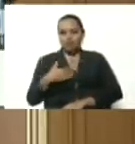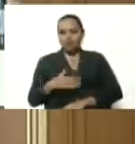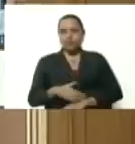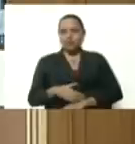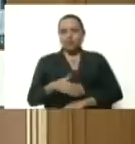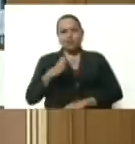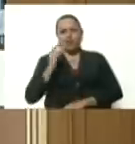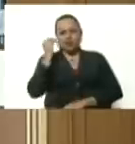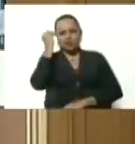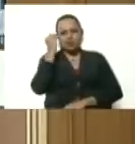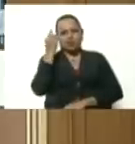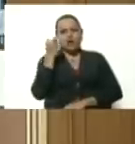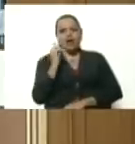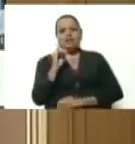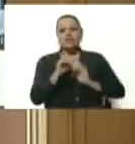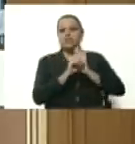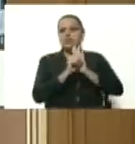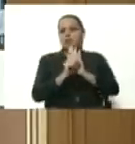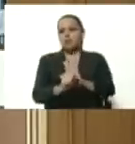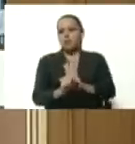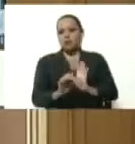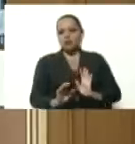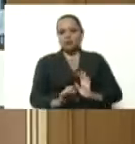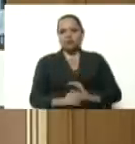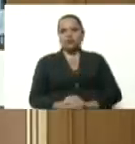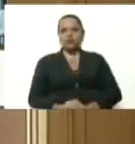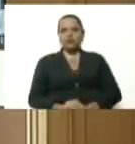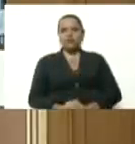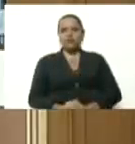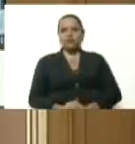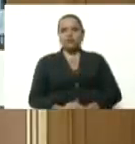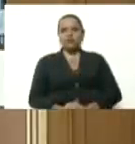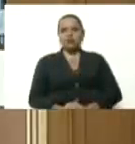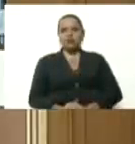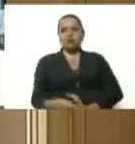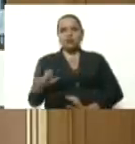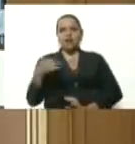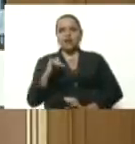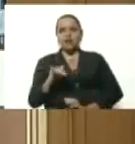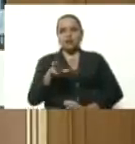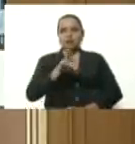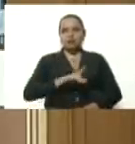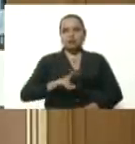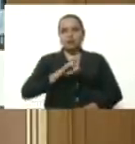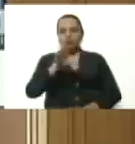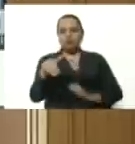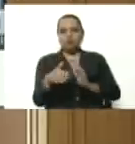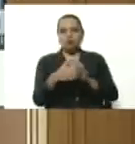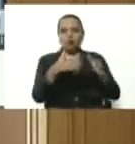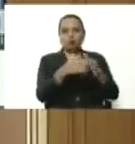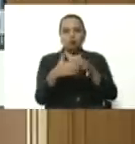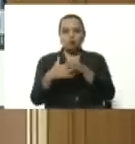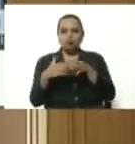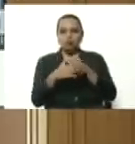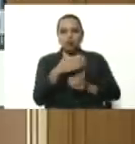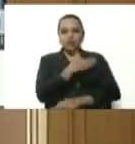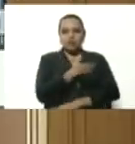una simbología que es la que viene manejando todos los organismos que